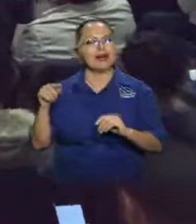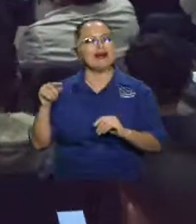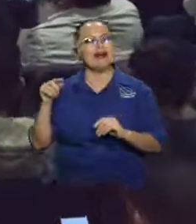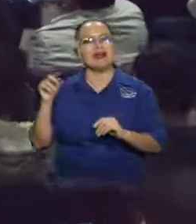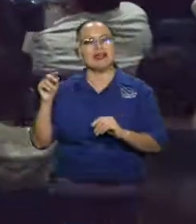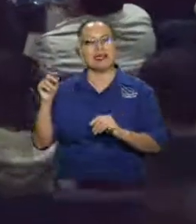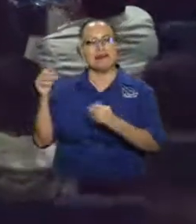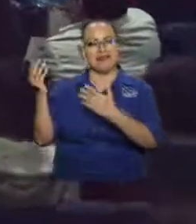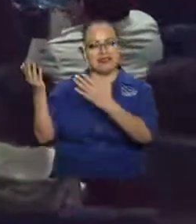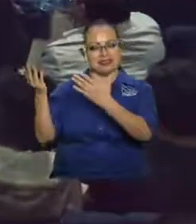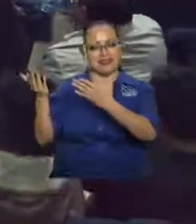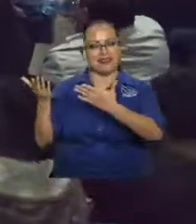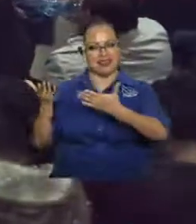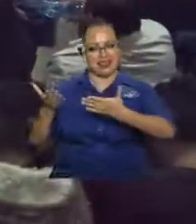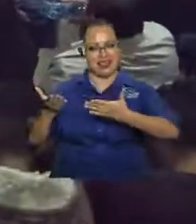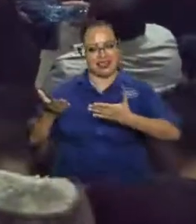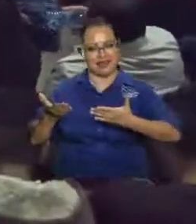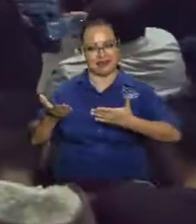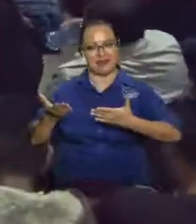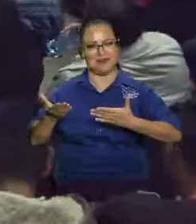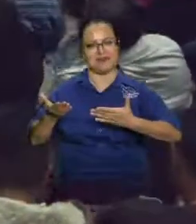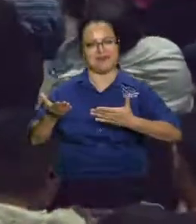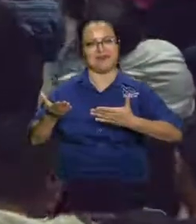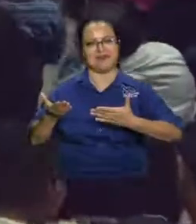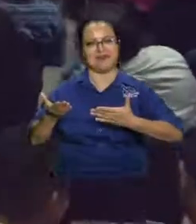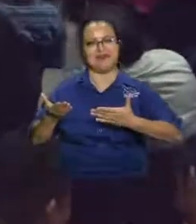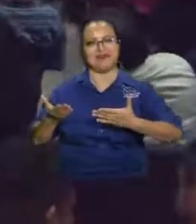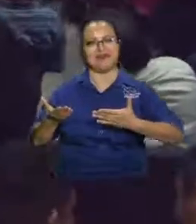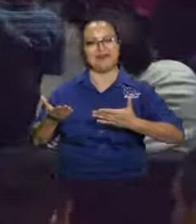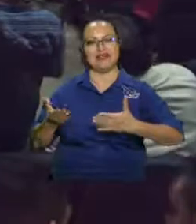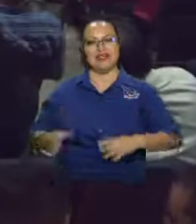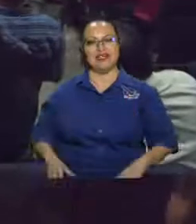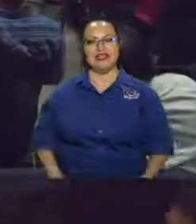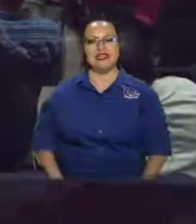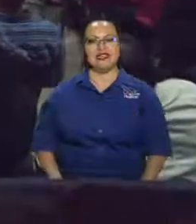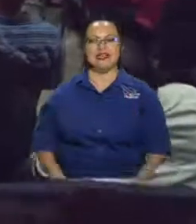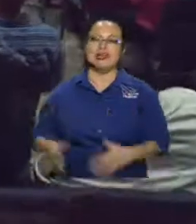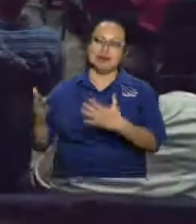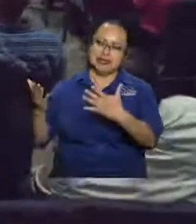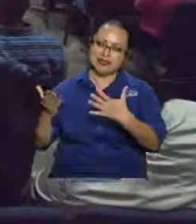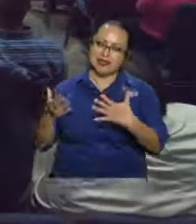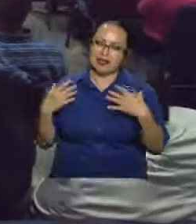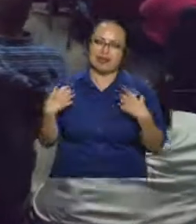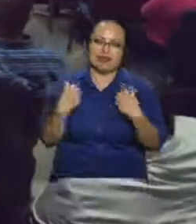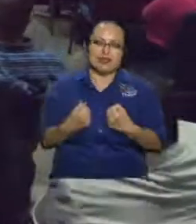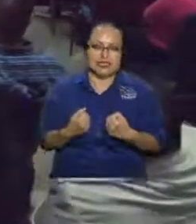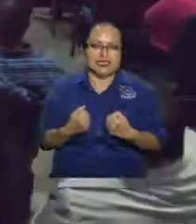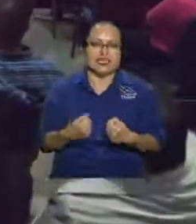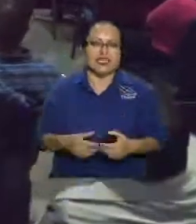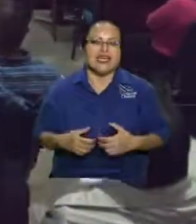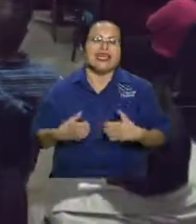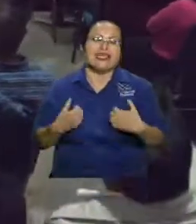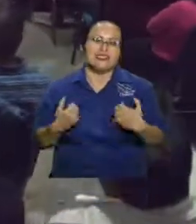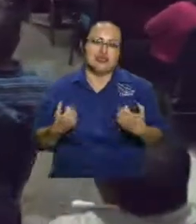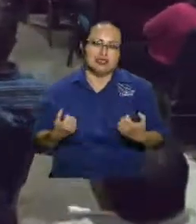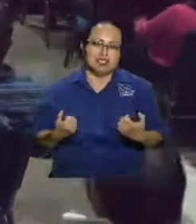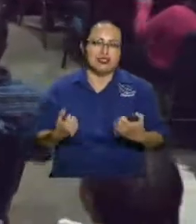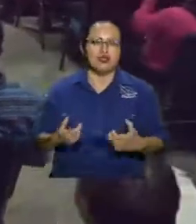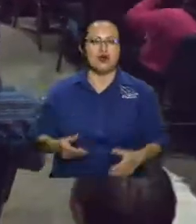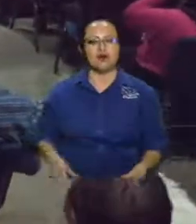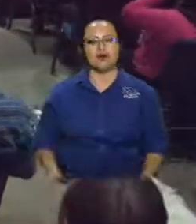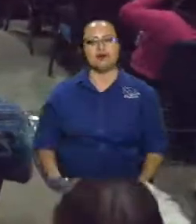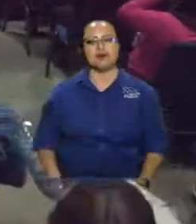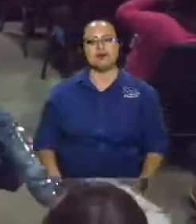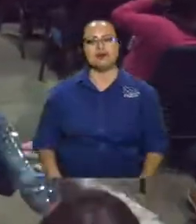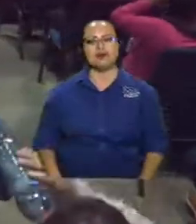le voy a hablar para ver si él puede hacer el contacto, que compre allá, me lo traiga con esto que este pistillo